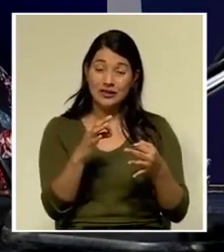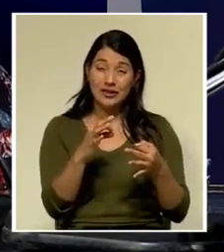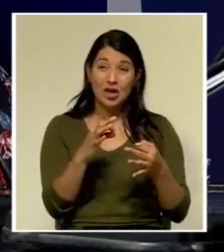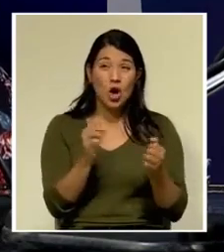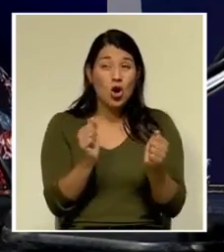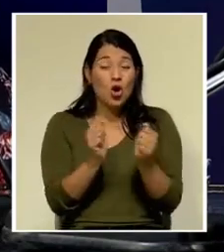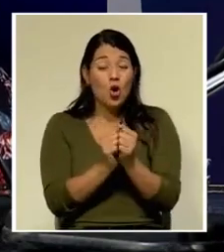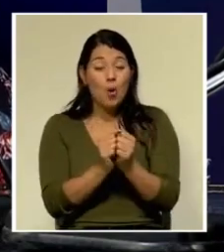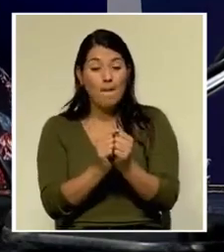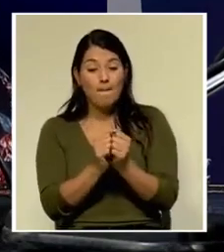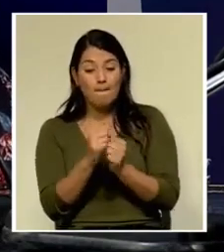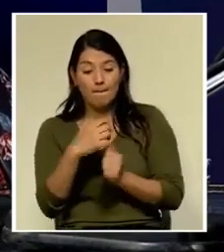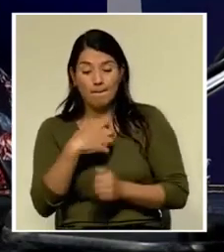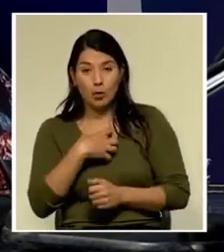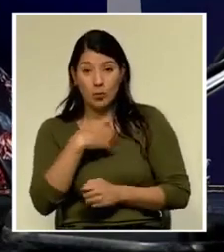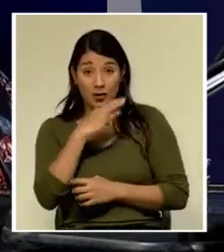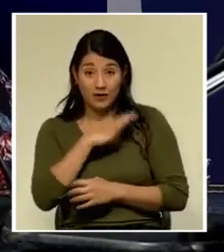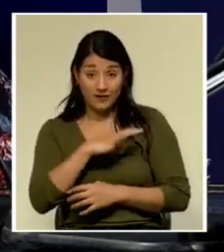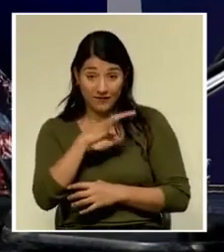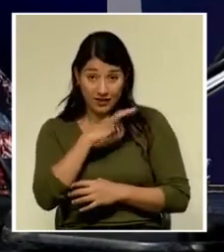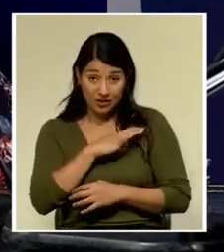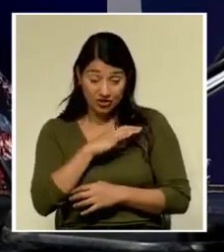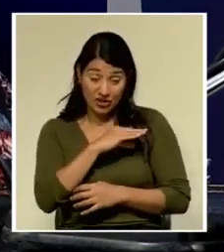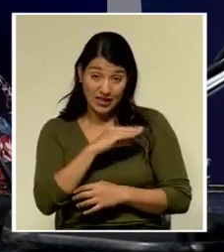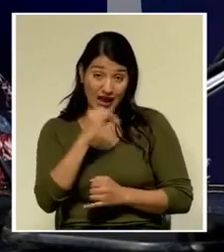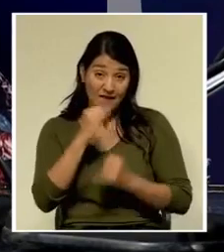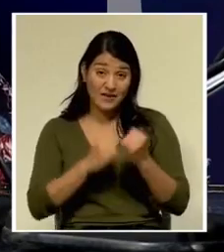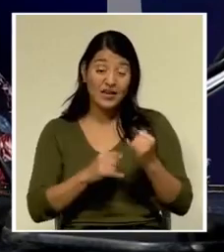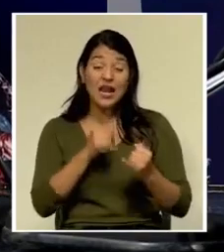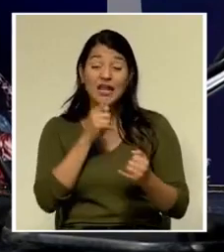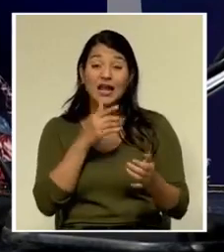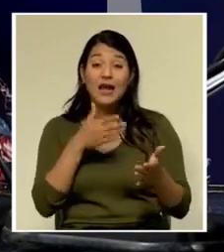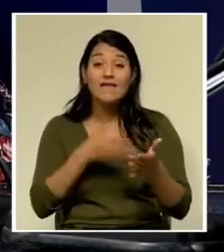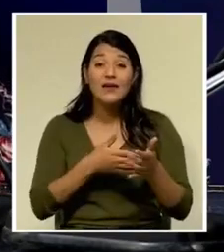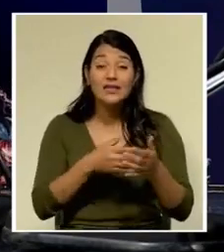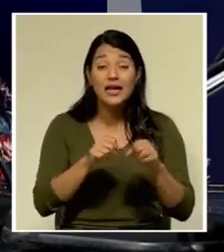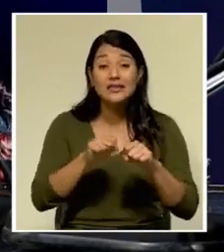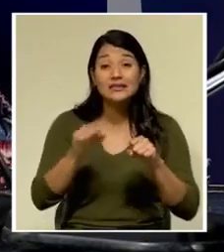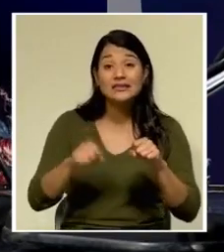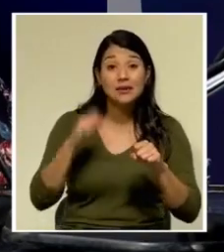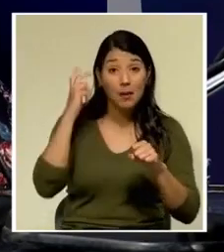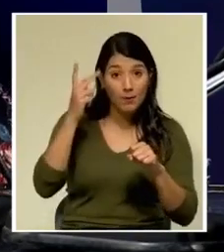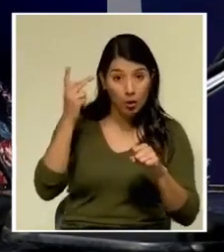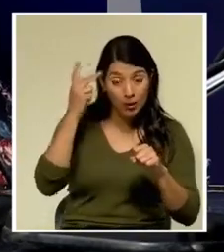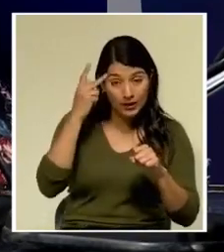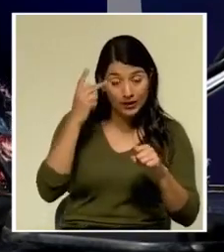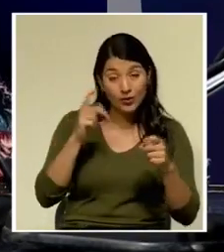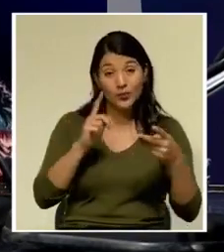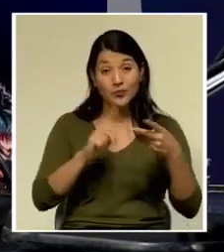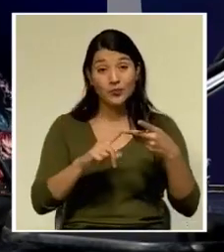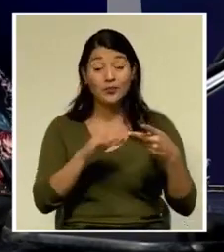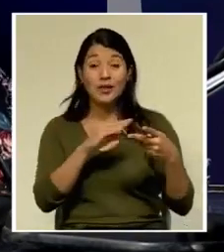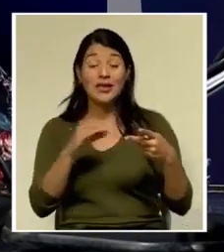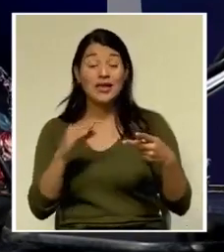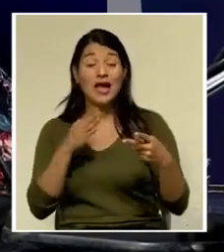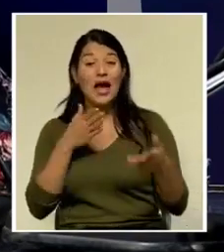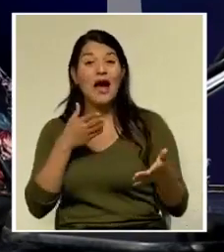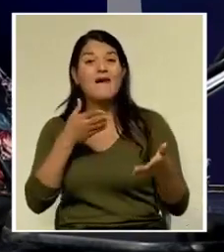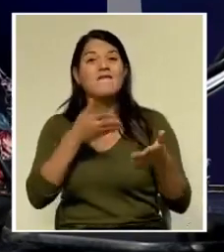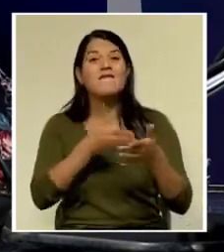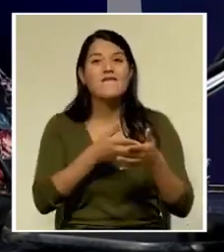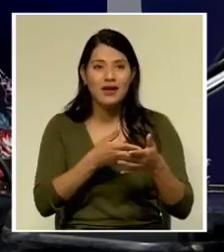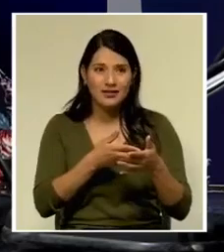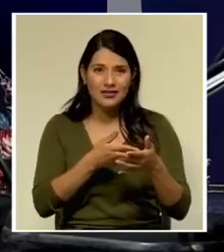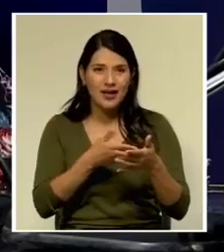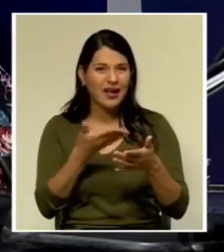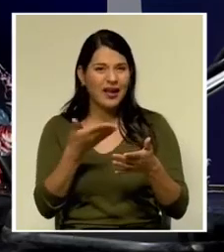interesadas que finalmente afectan al sistema político en su conjunto y a la credibilidad de la